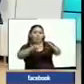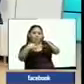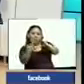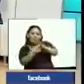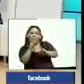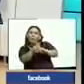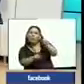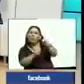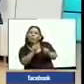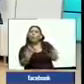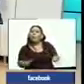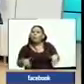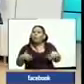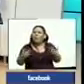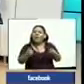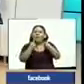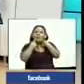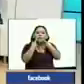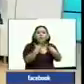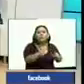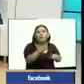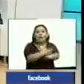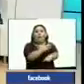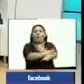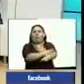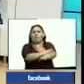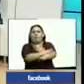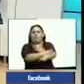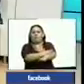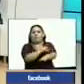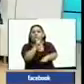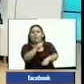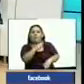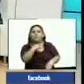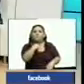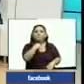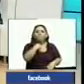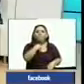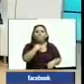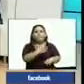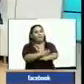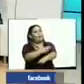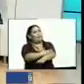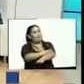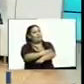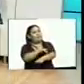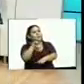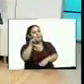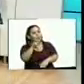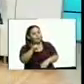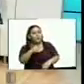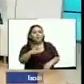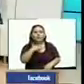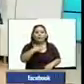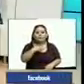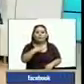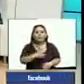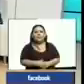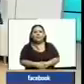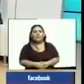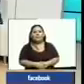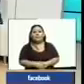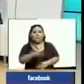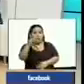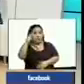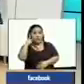mucha gente preguntaba por qué no denunció antes es una situación un tanto difícil es muy muy muy difícil cuando pero vemos